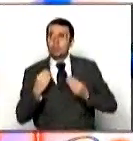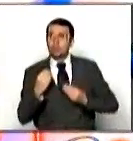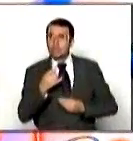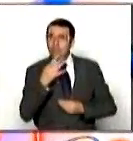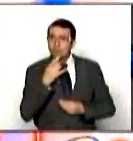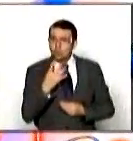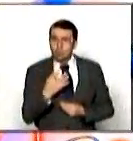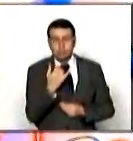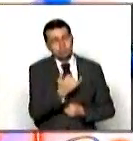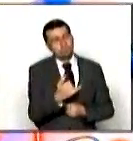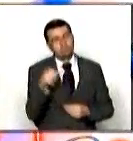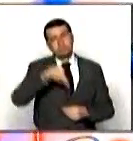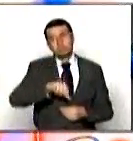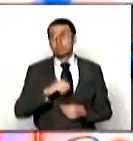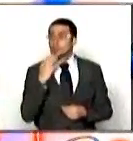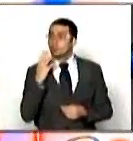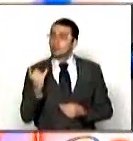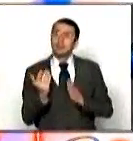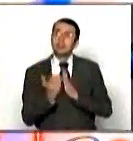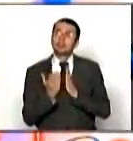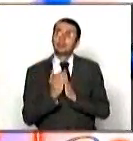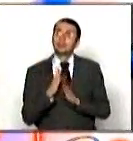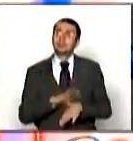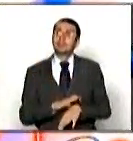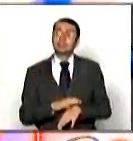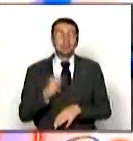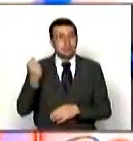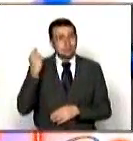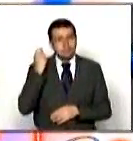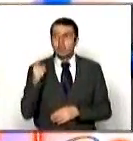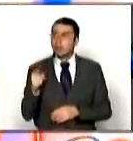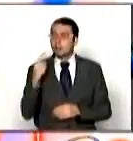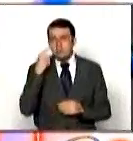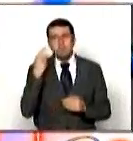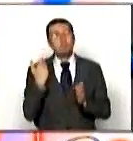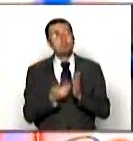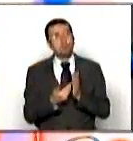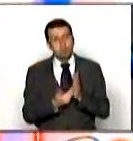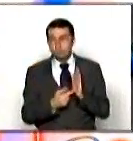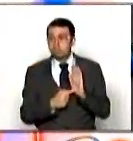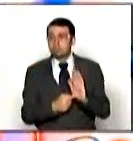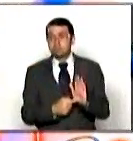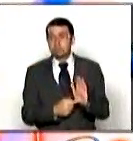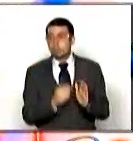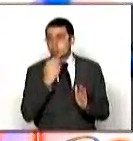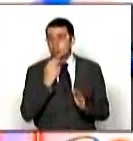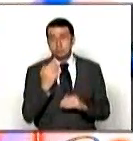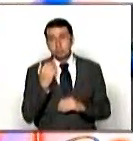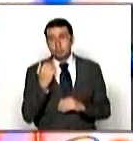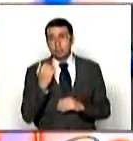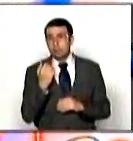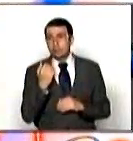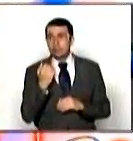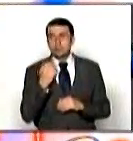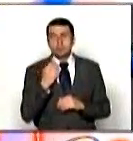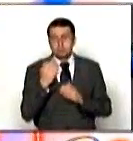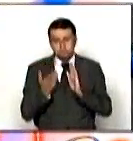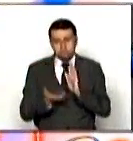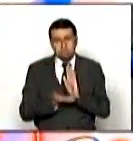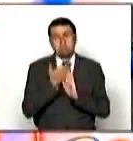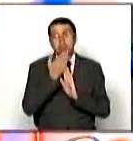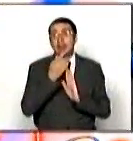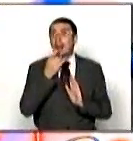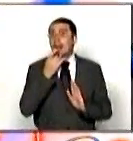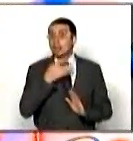bonito en medicina que salió recientemente, en el cual se logró demostrar que después de que uno consume una carga elevada de azúcar, sobre todo los